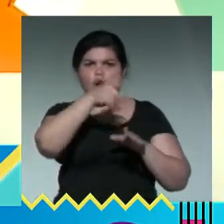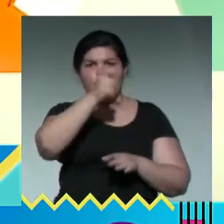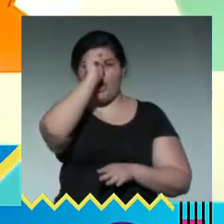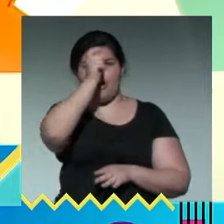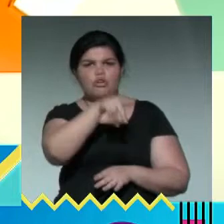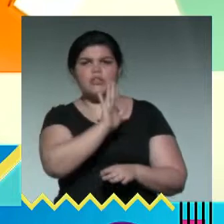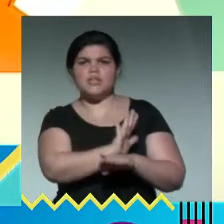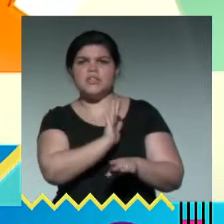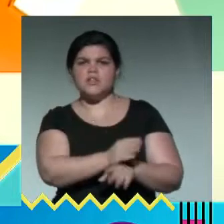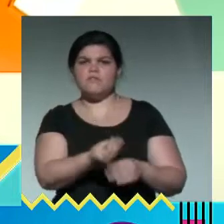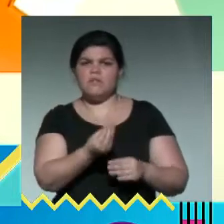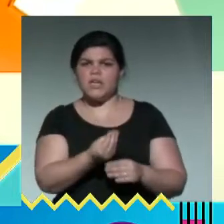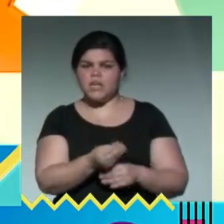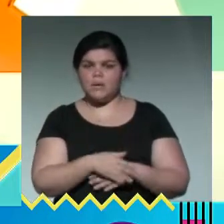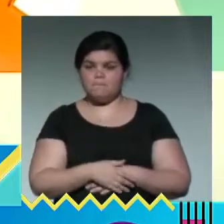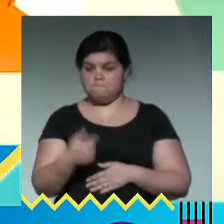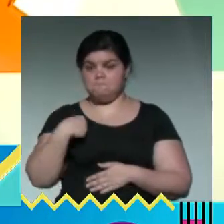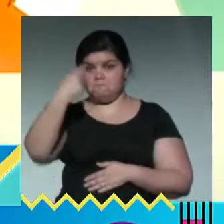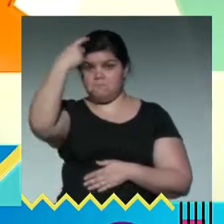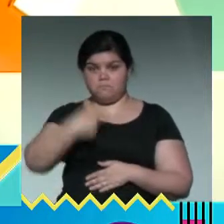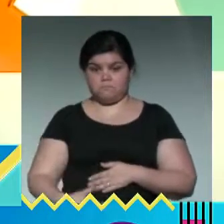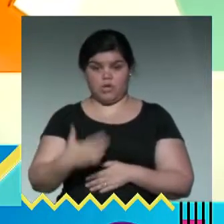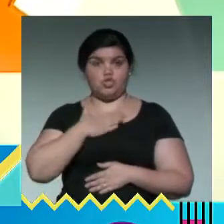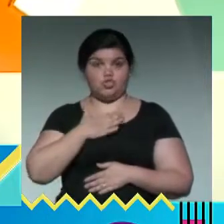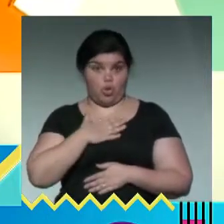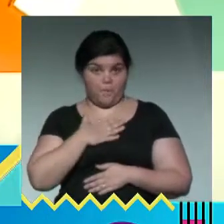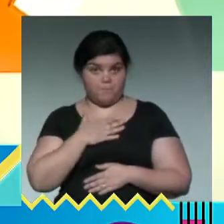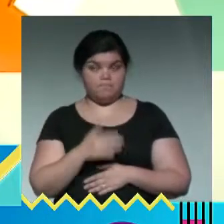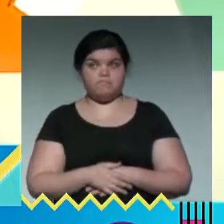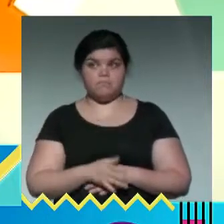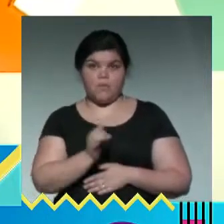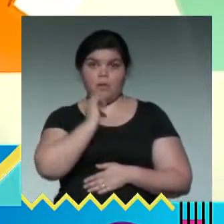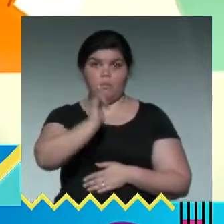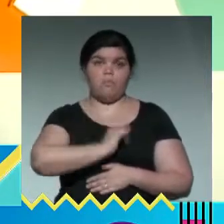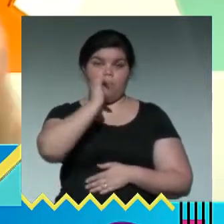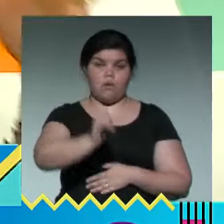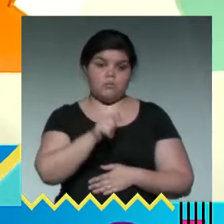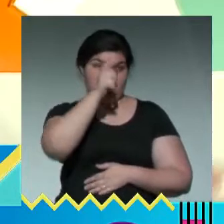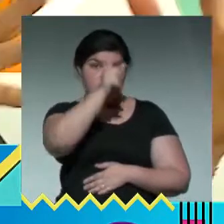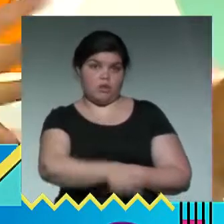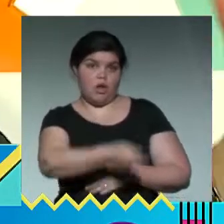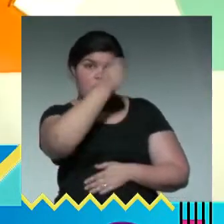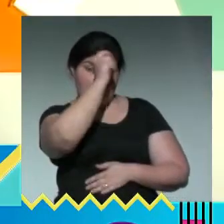particularmente, por mi formación de historiadora, creo que no hay que restar. Es Colón,